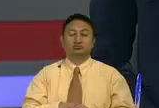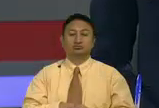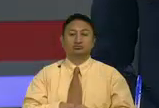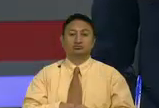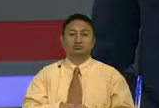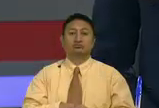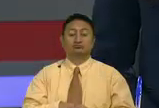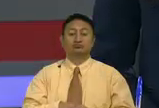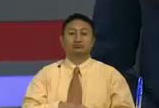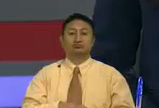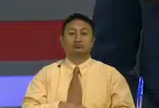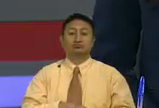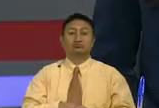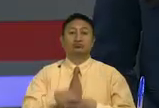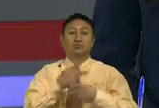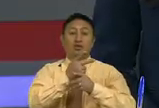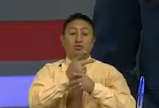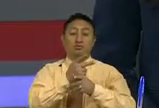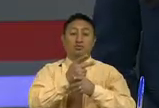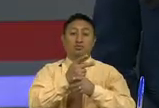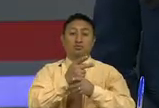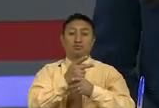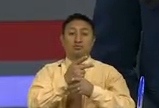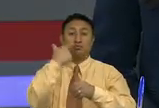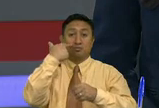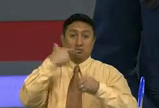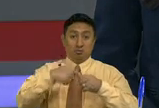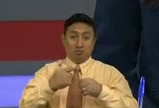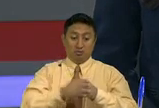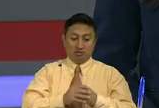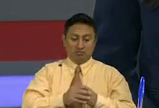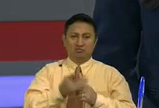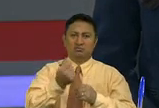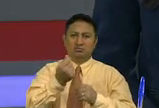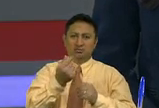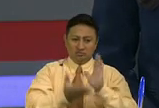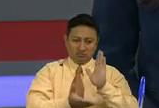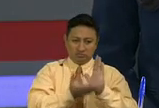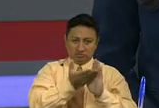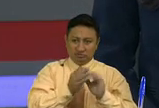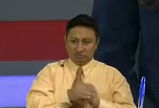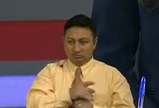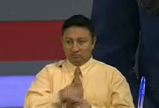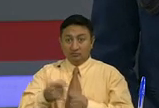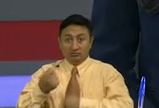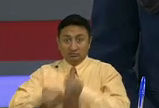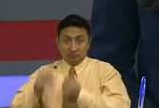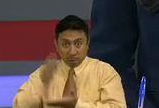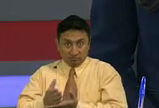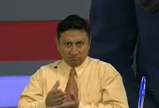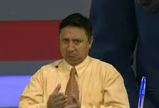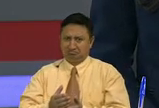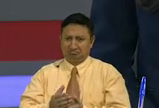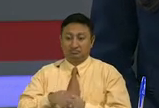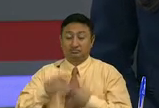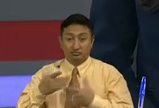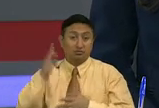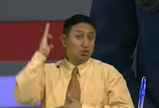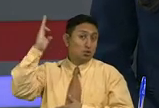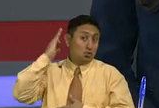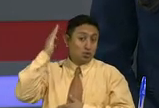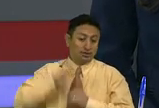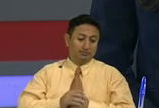El incremento de los precios de los combustibles en el Ecuador no disminuye el contrabando en zonas de frontera. Es así que en la ciudad de Tulcán el precio